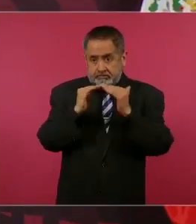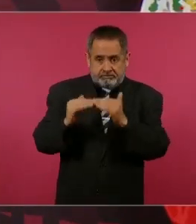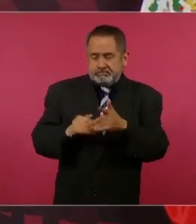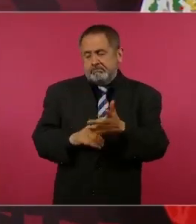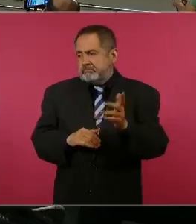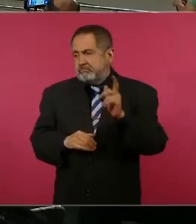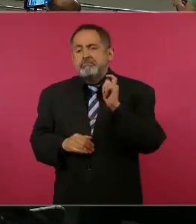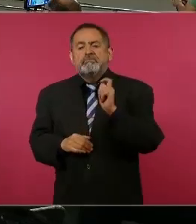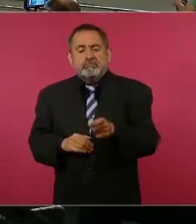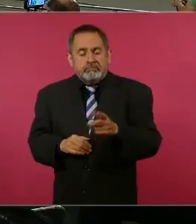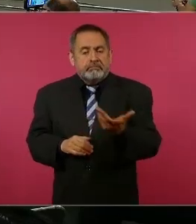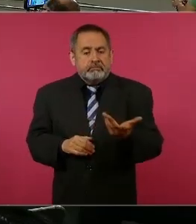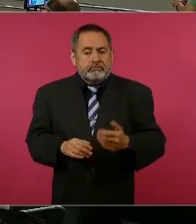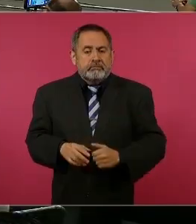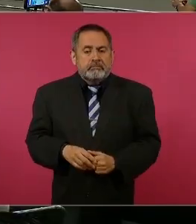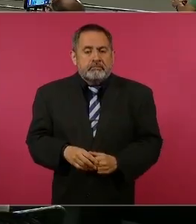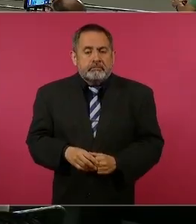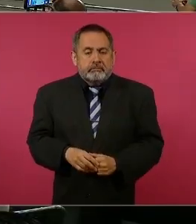es